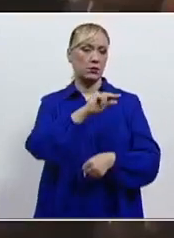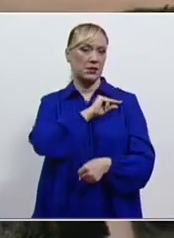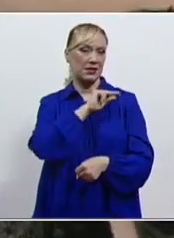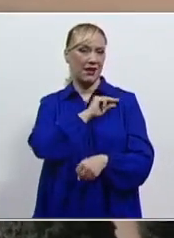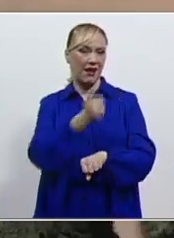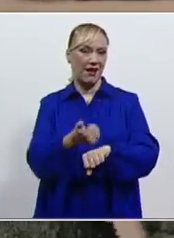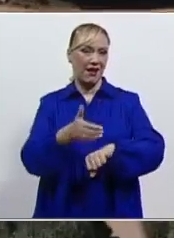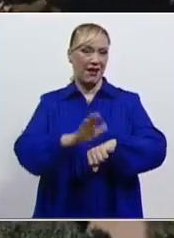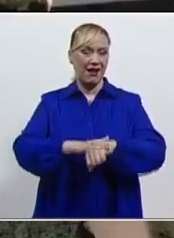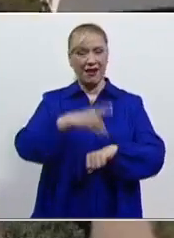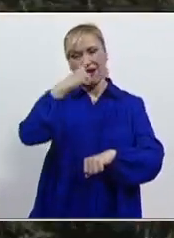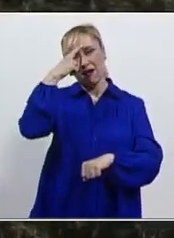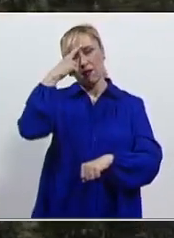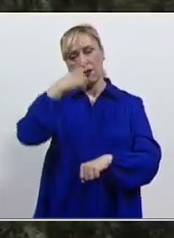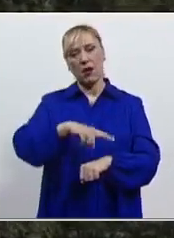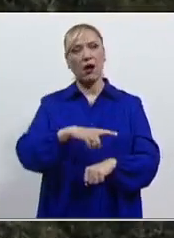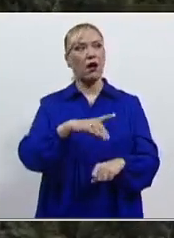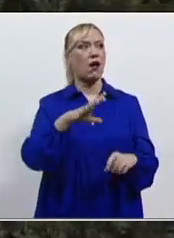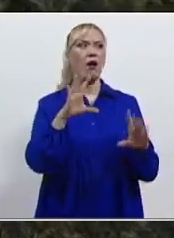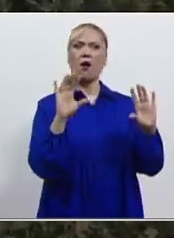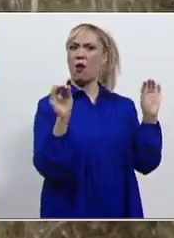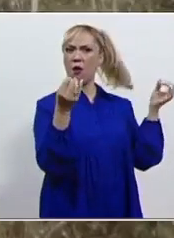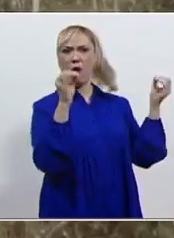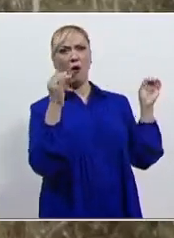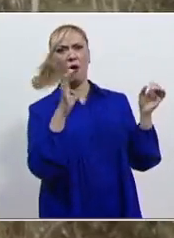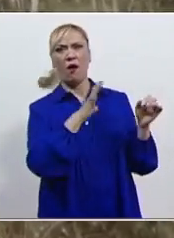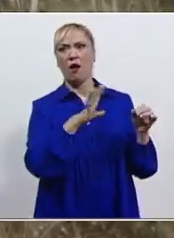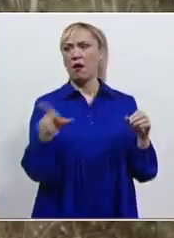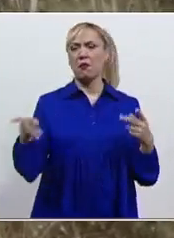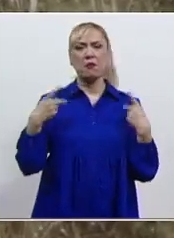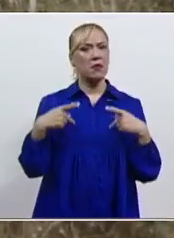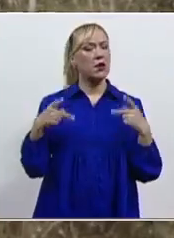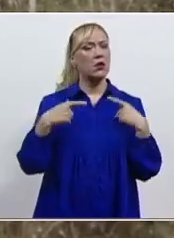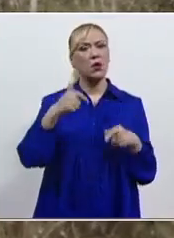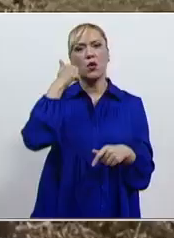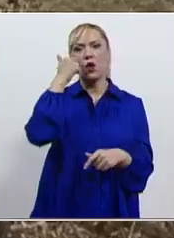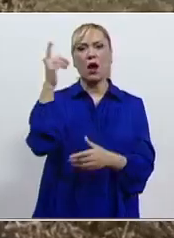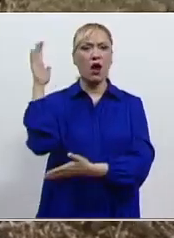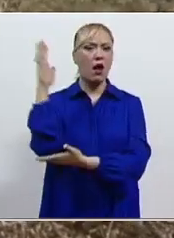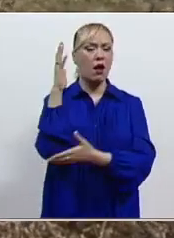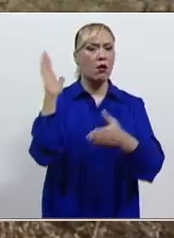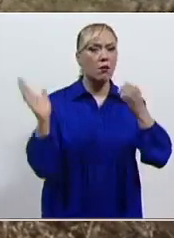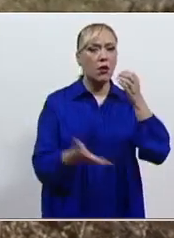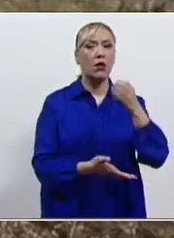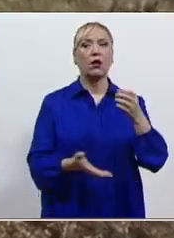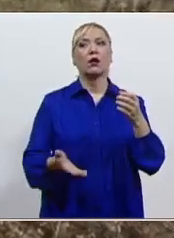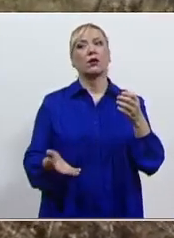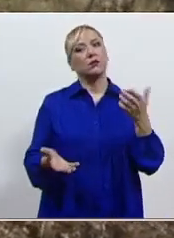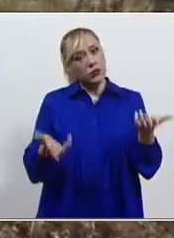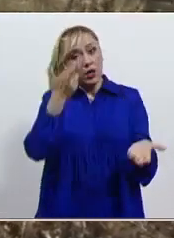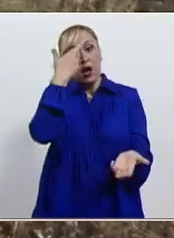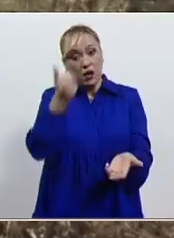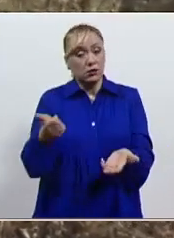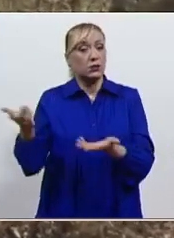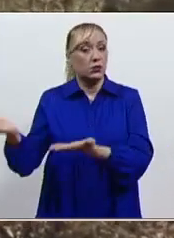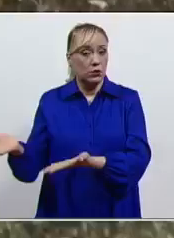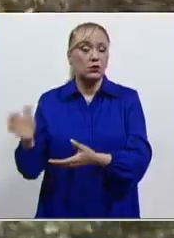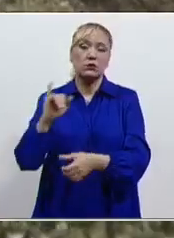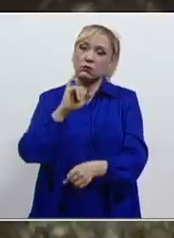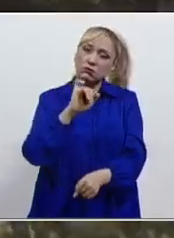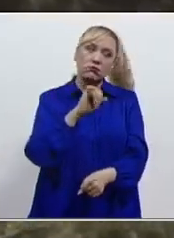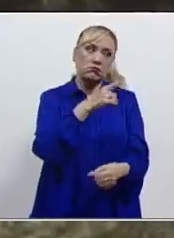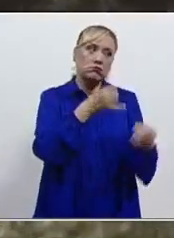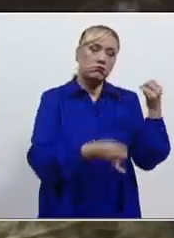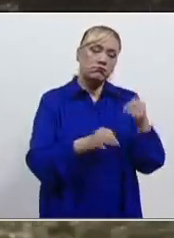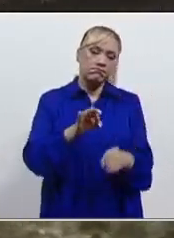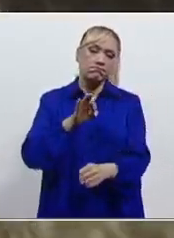administrativa que negó los actos reclamados por un grupo de ciudadanos que se oponen a la tala de árboles, el tribunal colegiado decidió decidió proteger el derecho